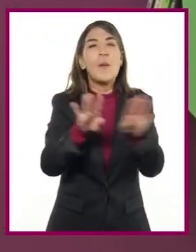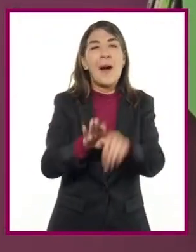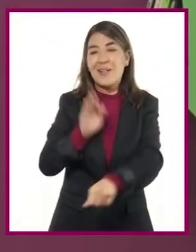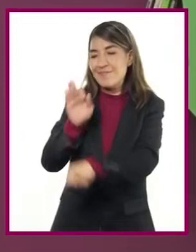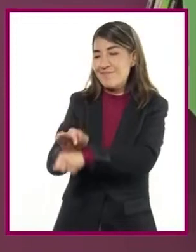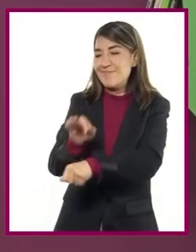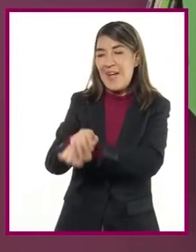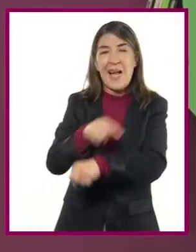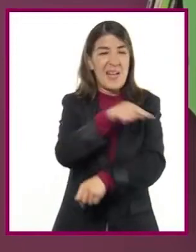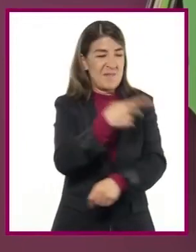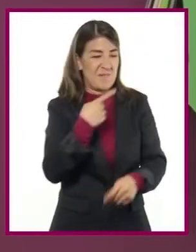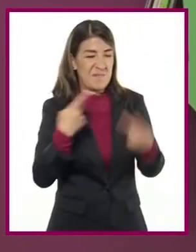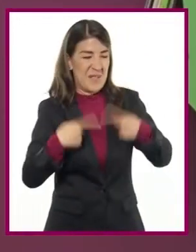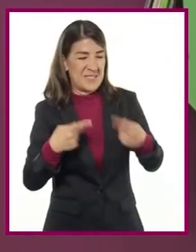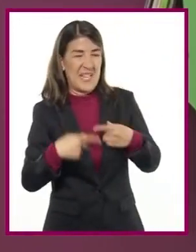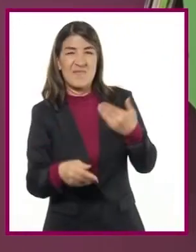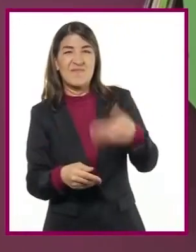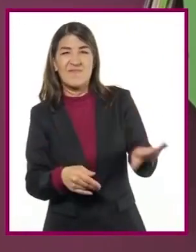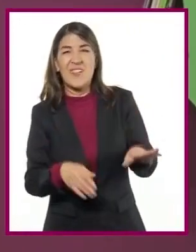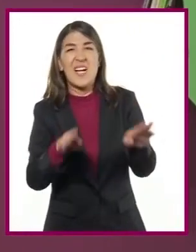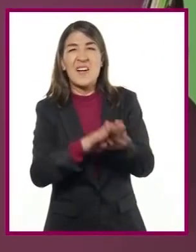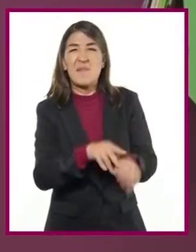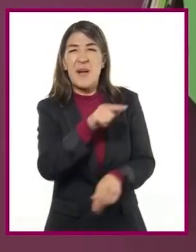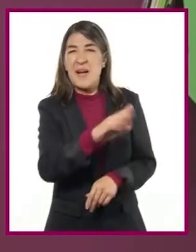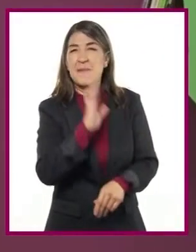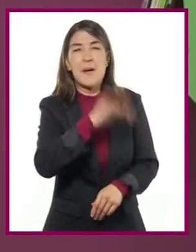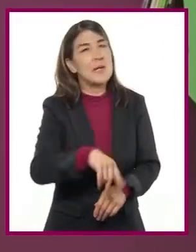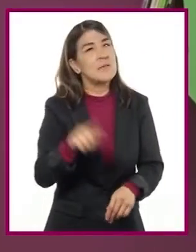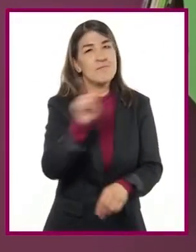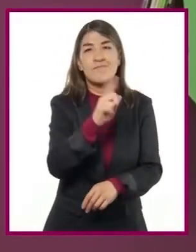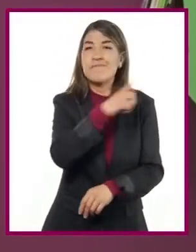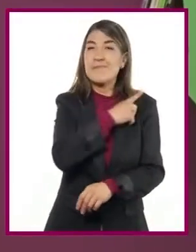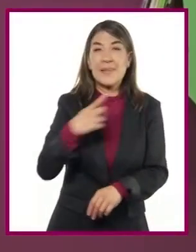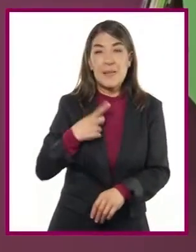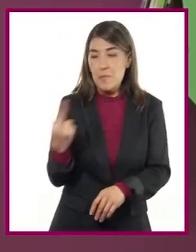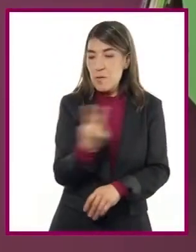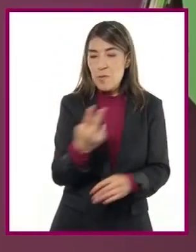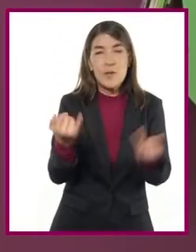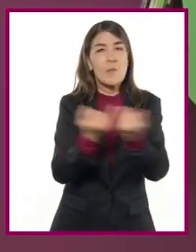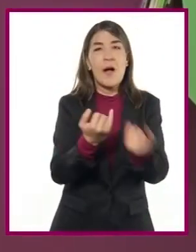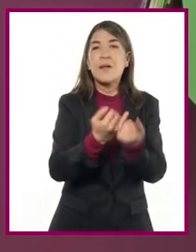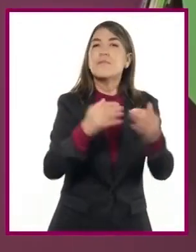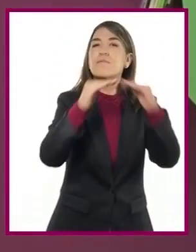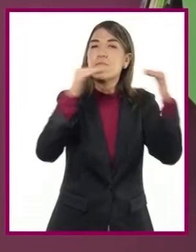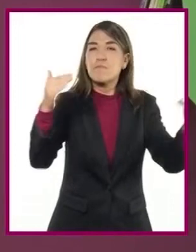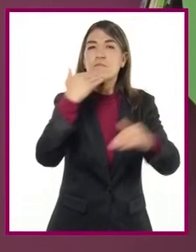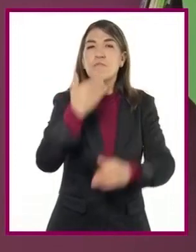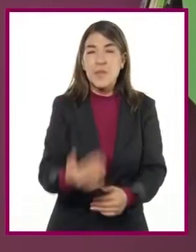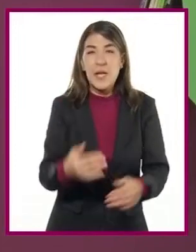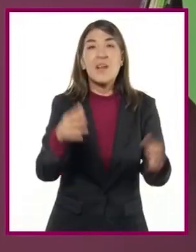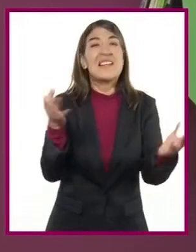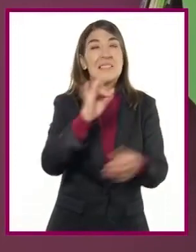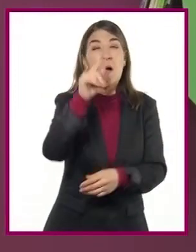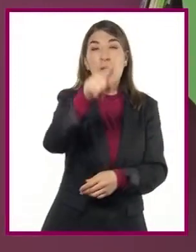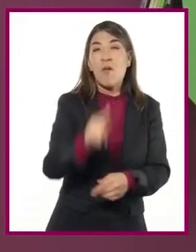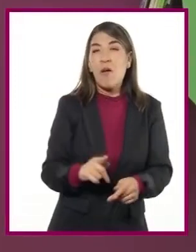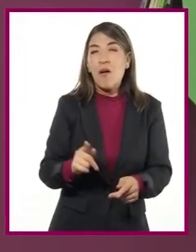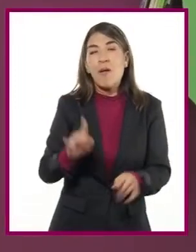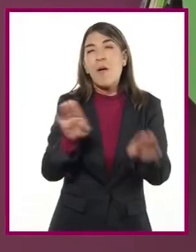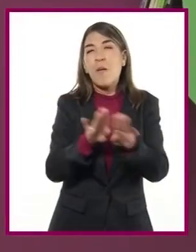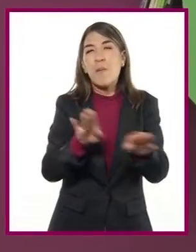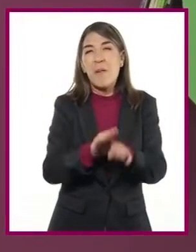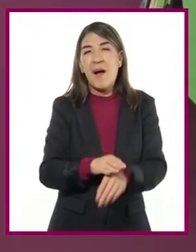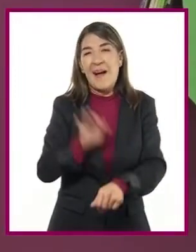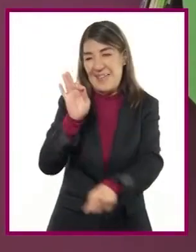una persona en perjuicio de otra, ya que de no actuar con ese principio, se daría un trato desigual y